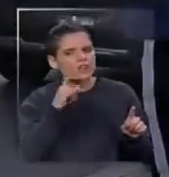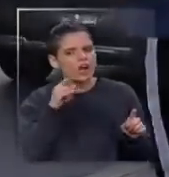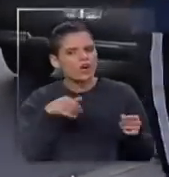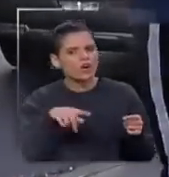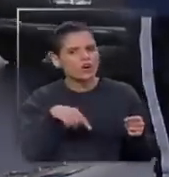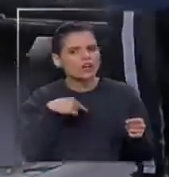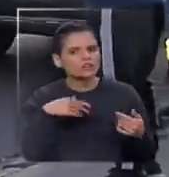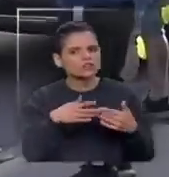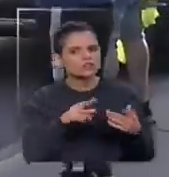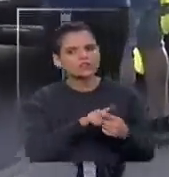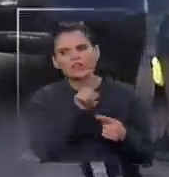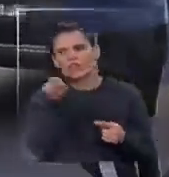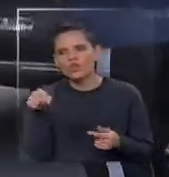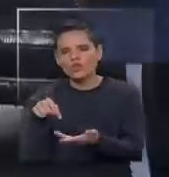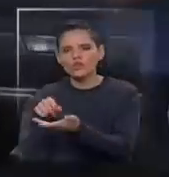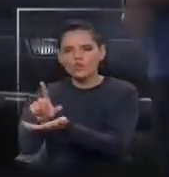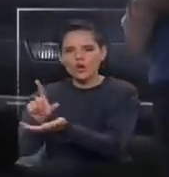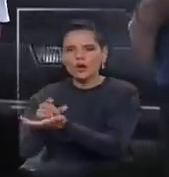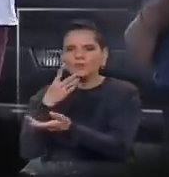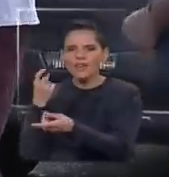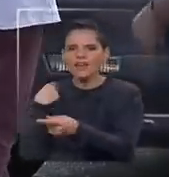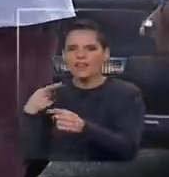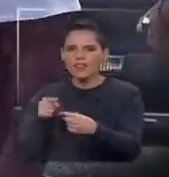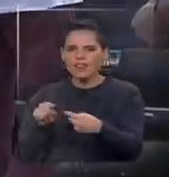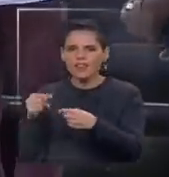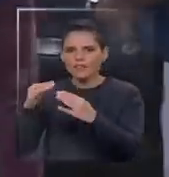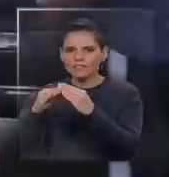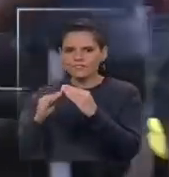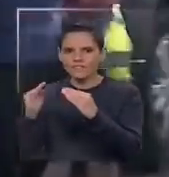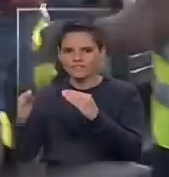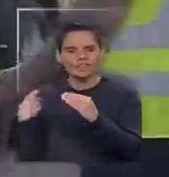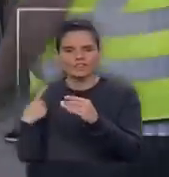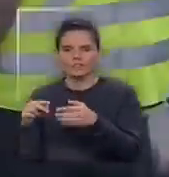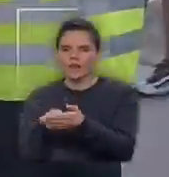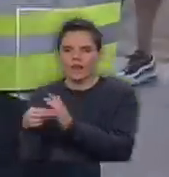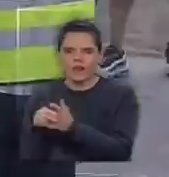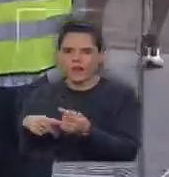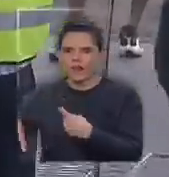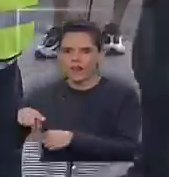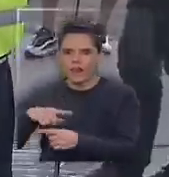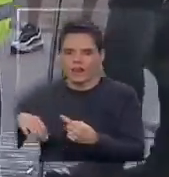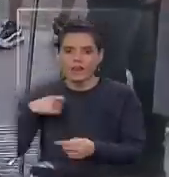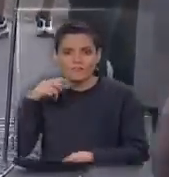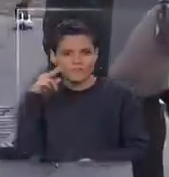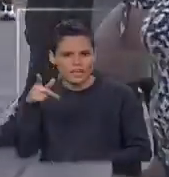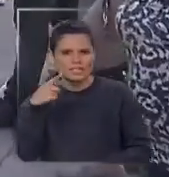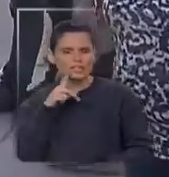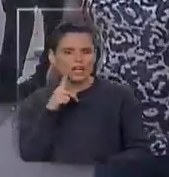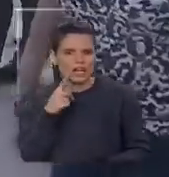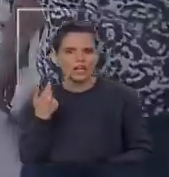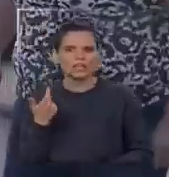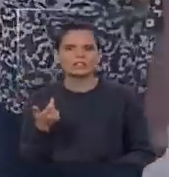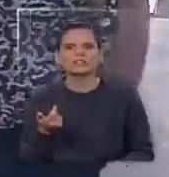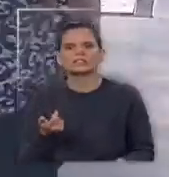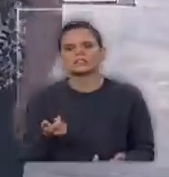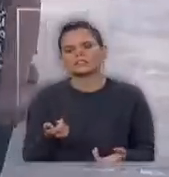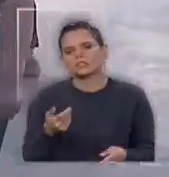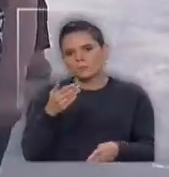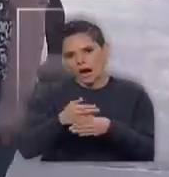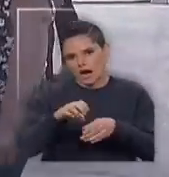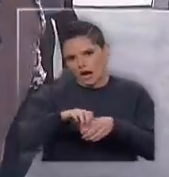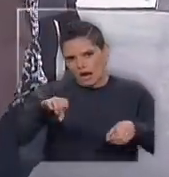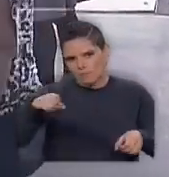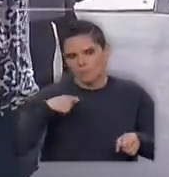hay conflicto entre vecinos. Estamos con los conocidos como chalecos amarillos, que ustedes los ven armados con